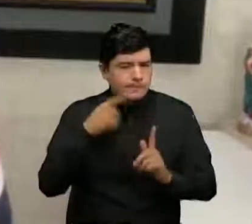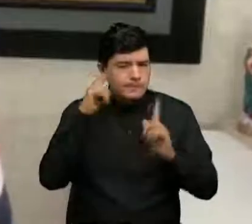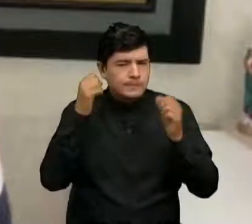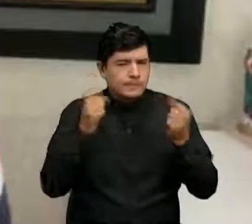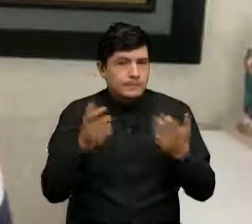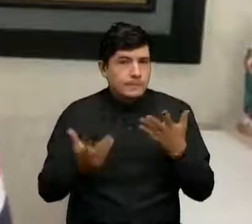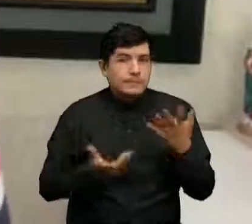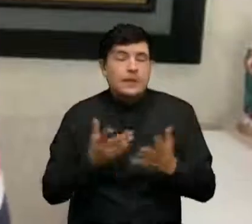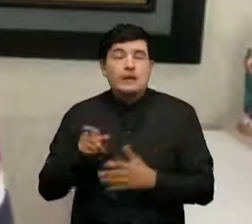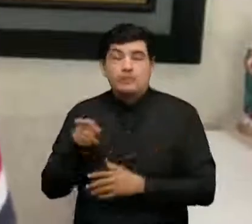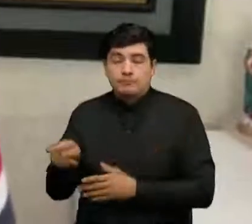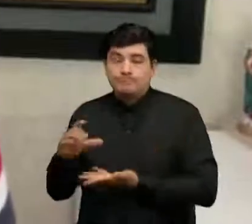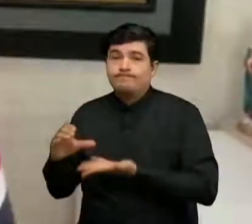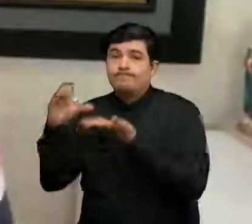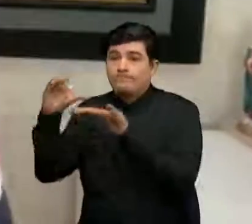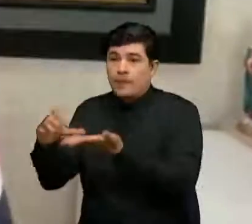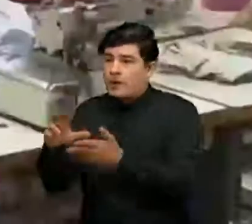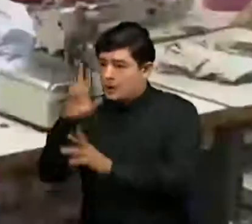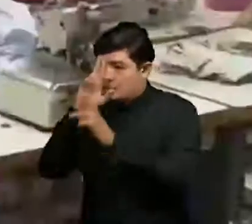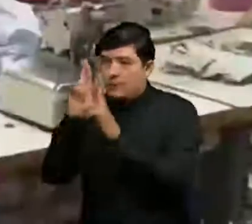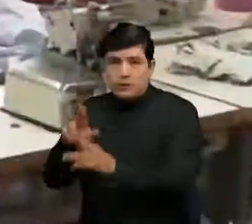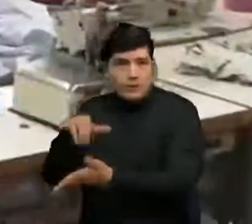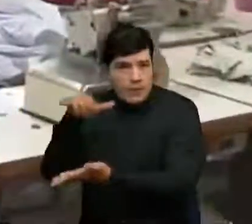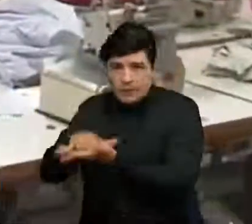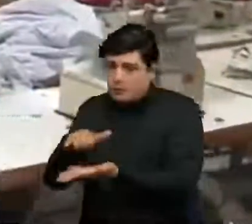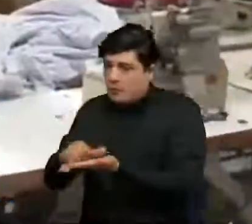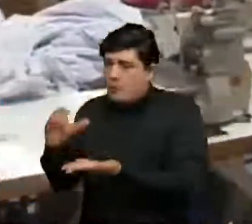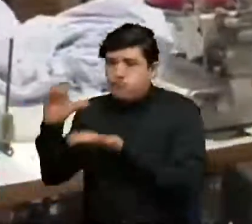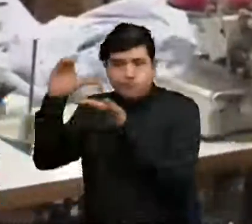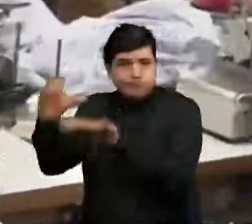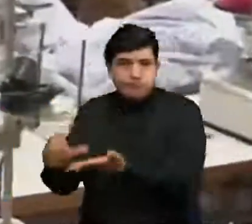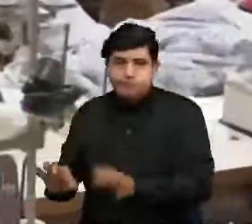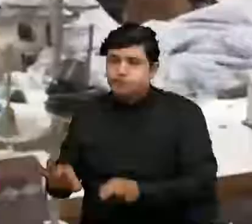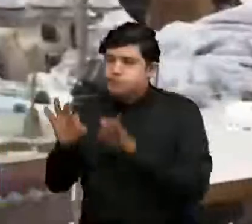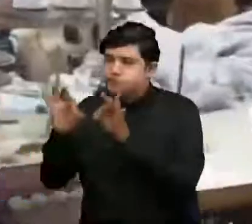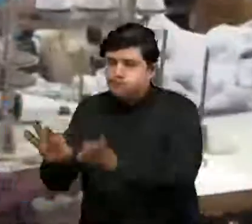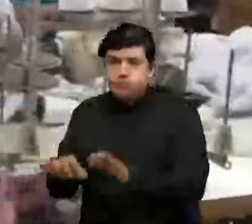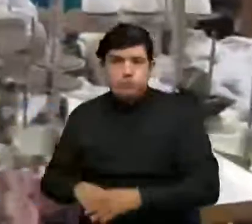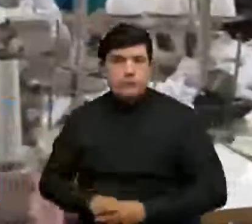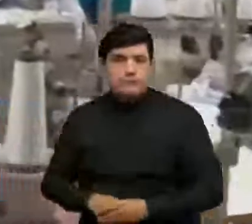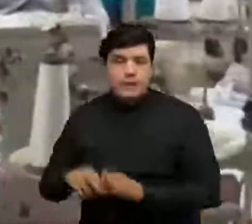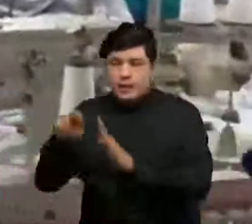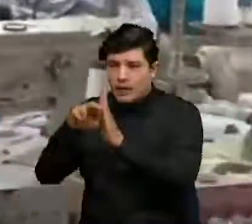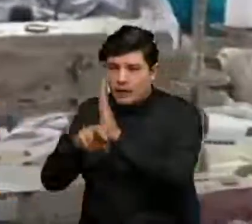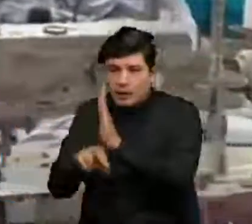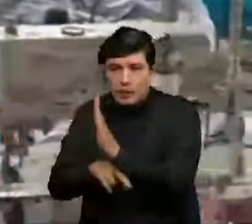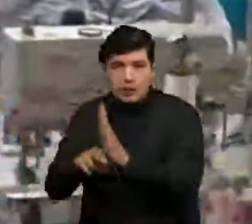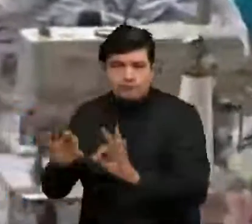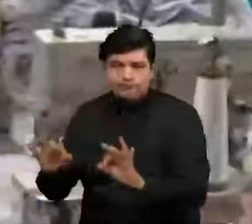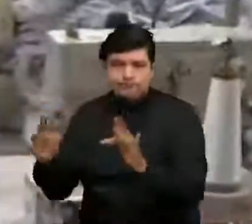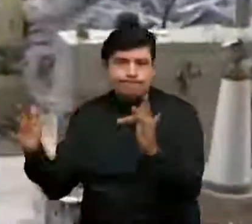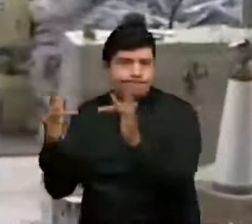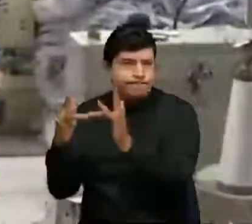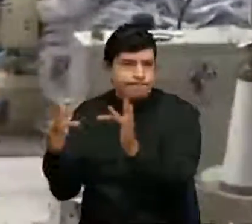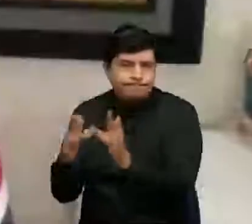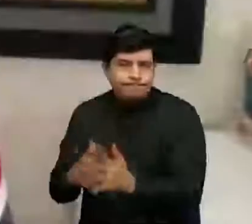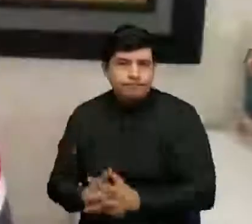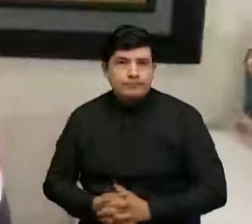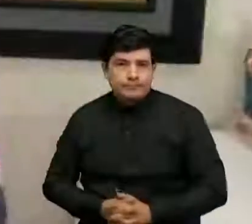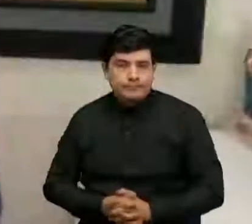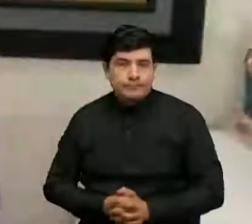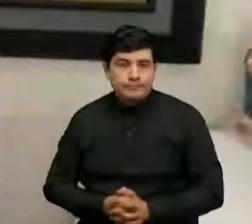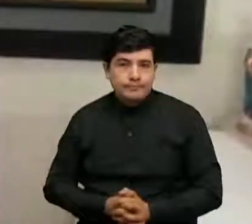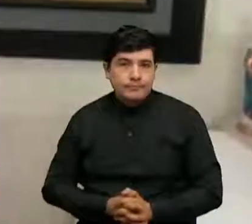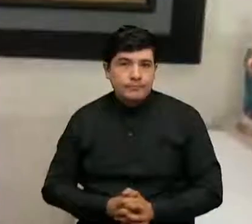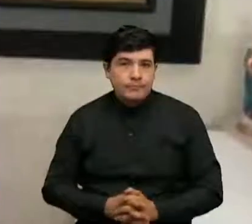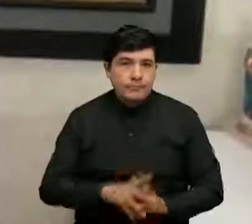contratos de trabajo vigentes. El proyecto de ley es expreso al explicar que la disminución de la jornada laboral no impactará el